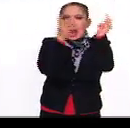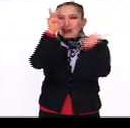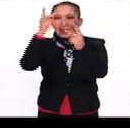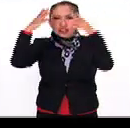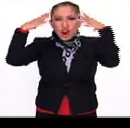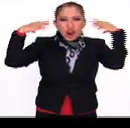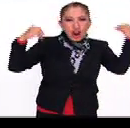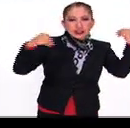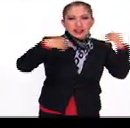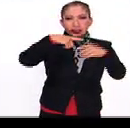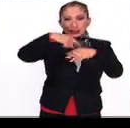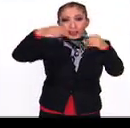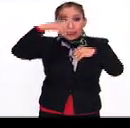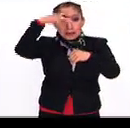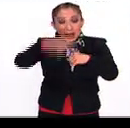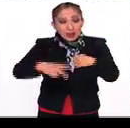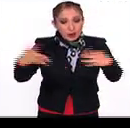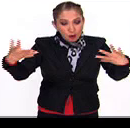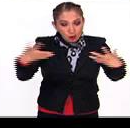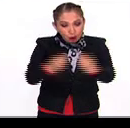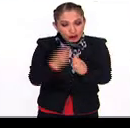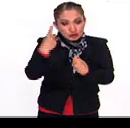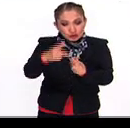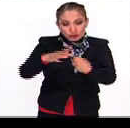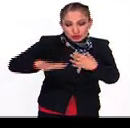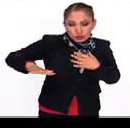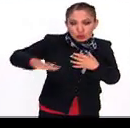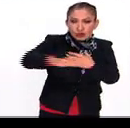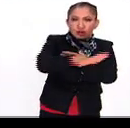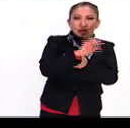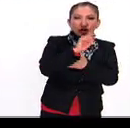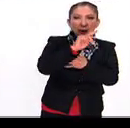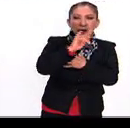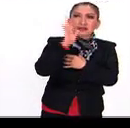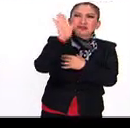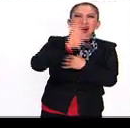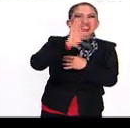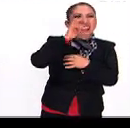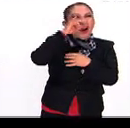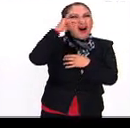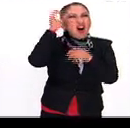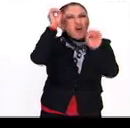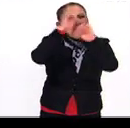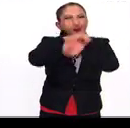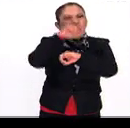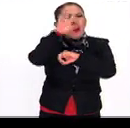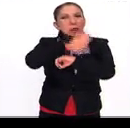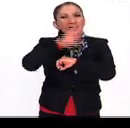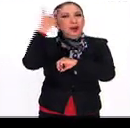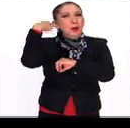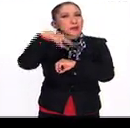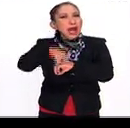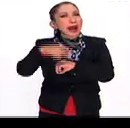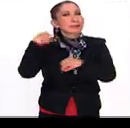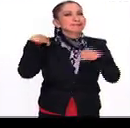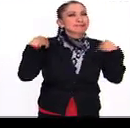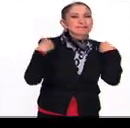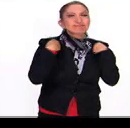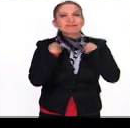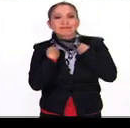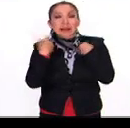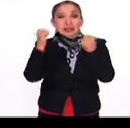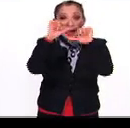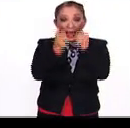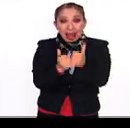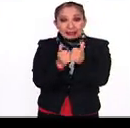holandeses y cactáceas mexicanas que con sus sombras vastas e íntimas son el imaginario del viajero. Y es que además de